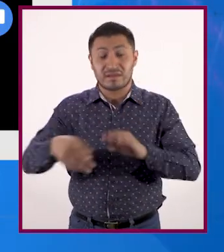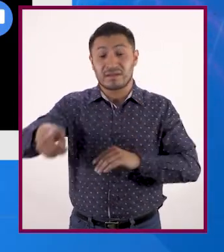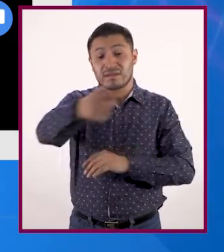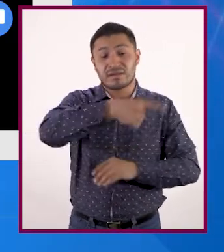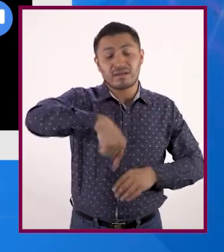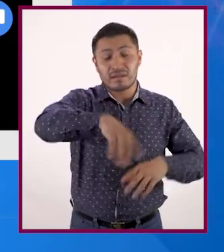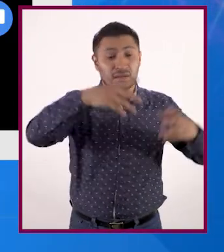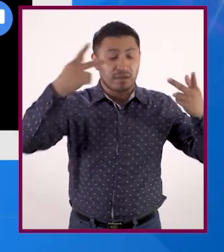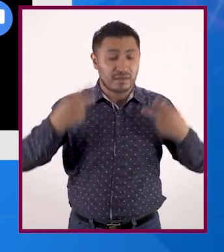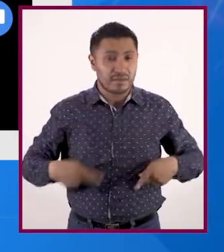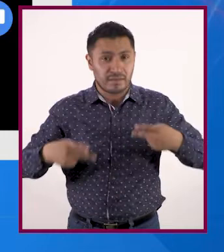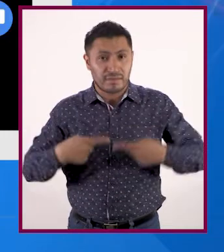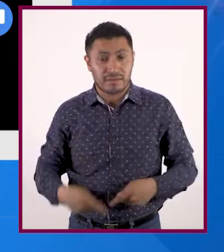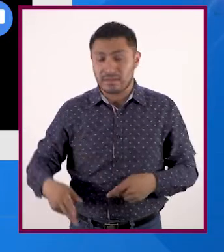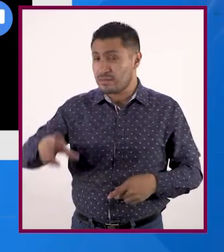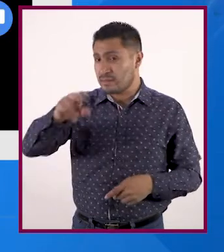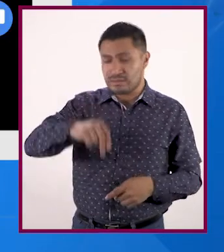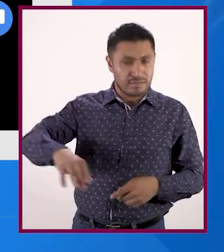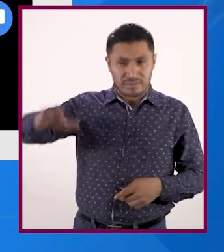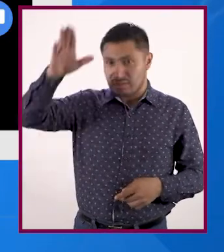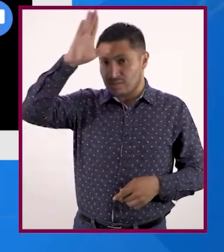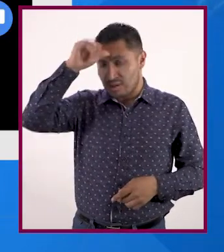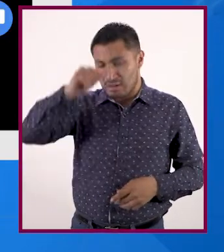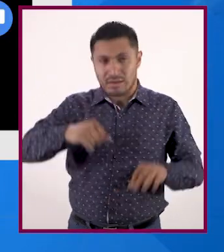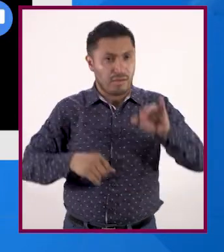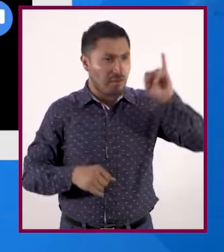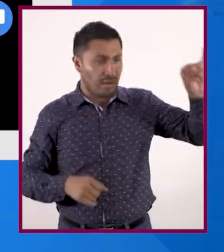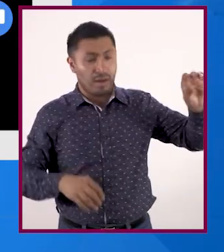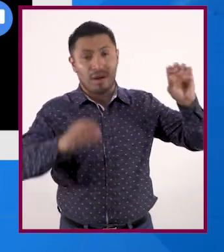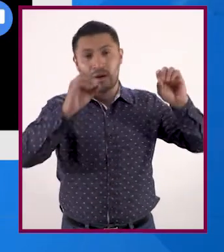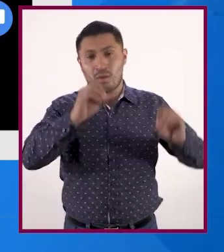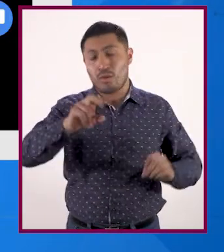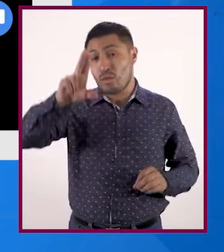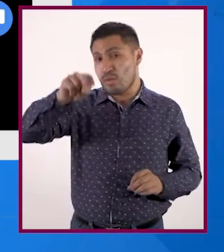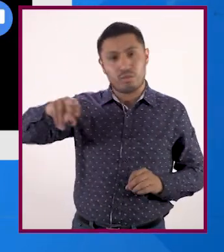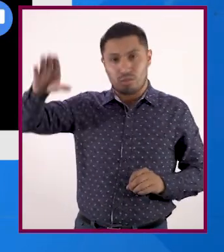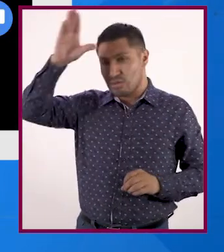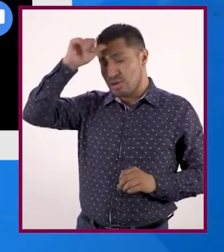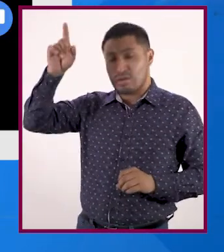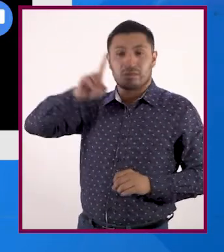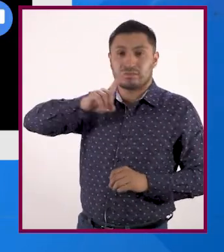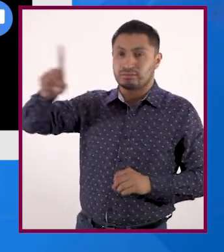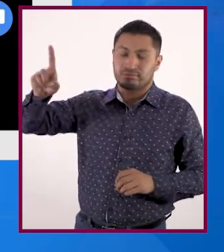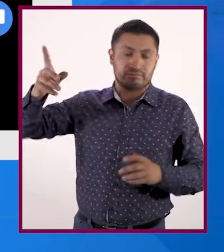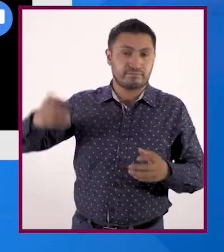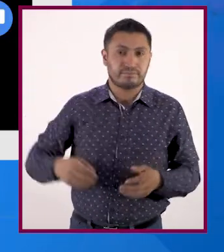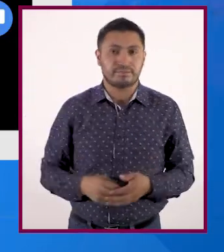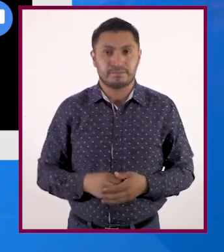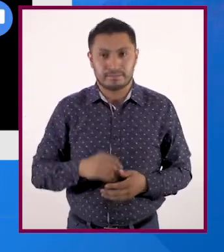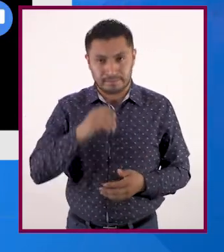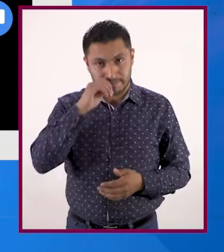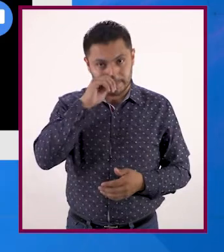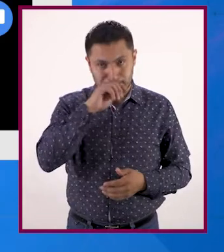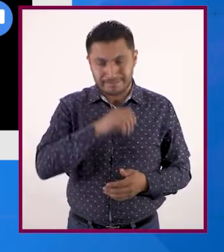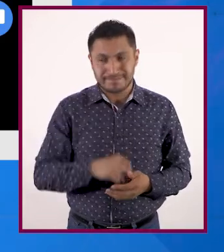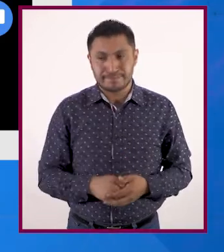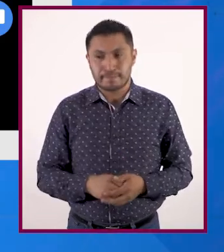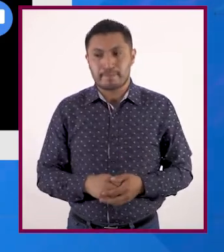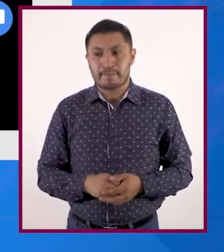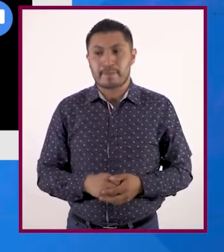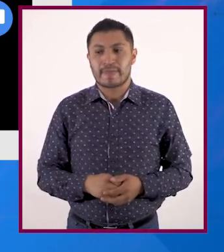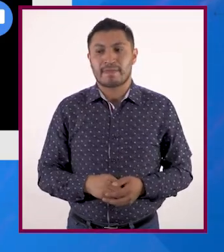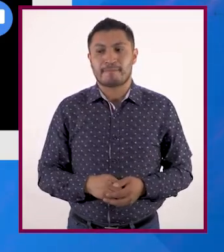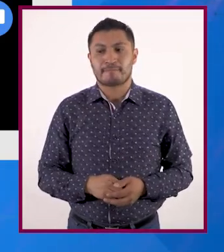o no comparten la visión total de un espectro social como la desde el punto de vista de la derecha